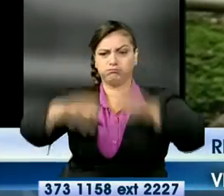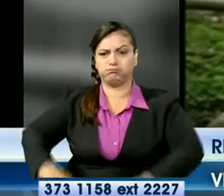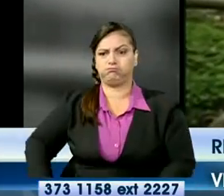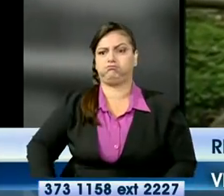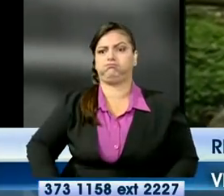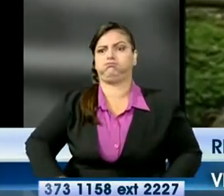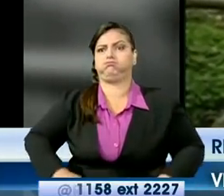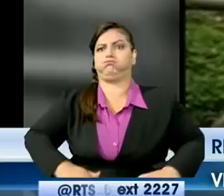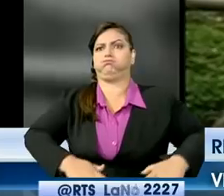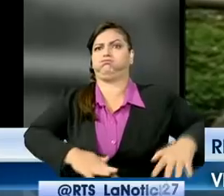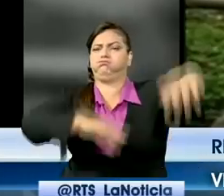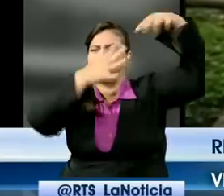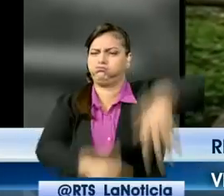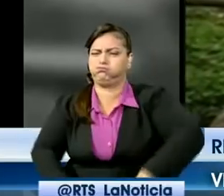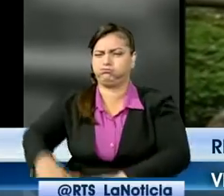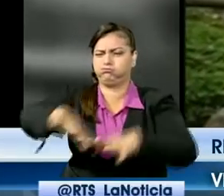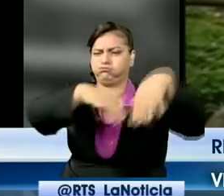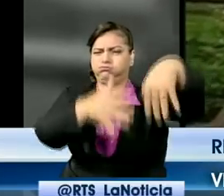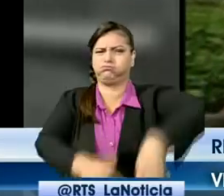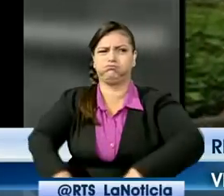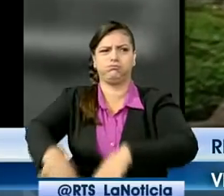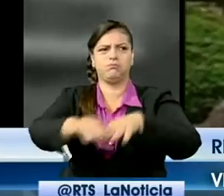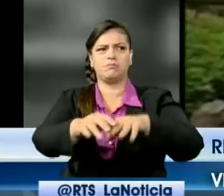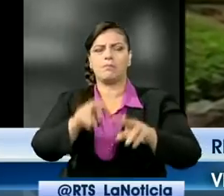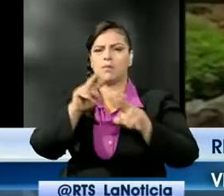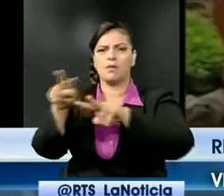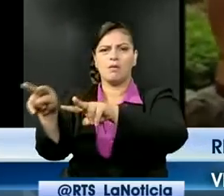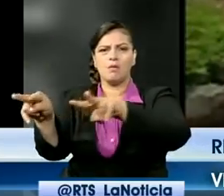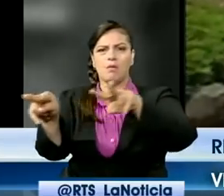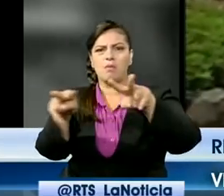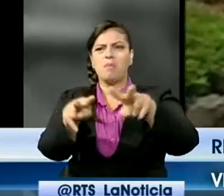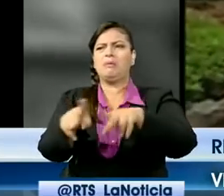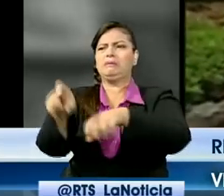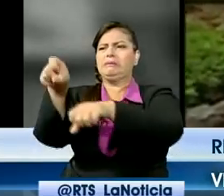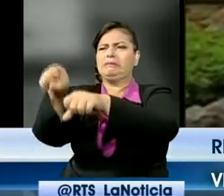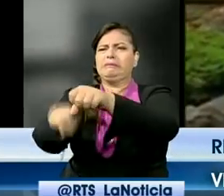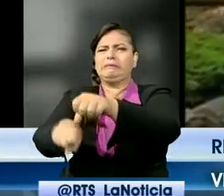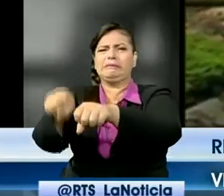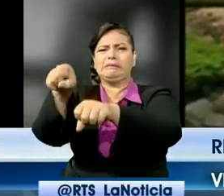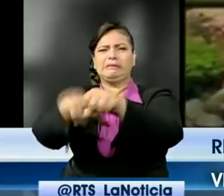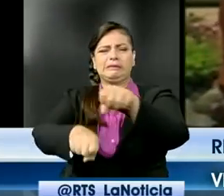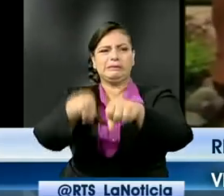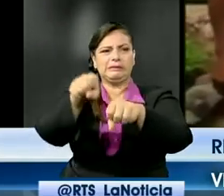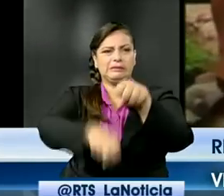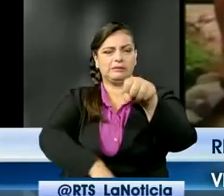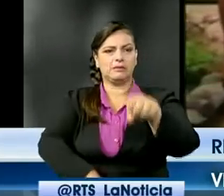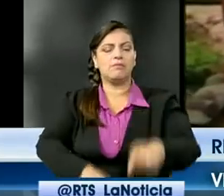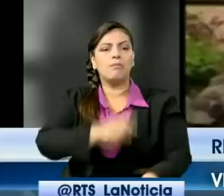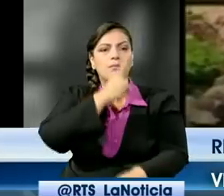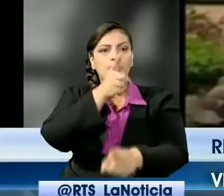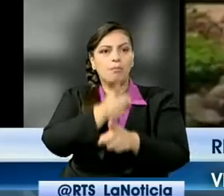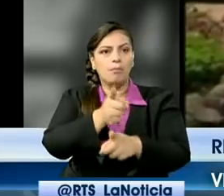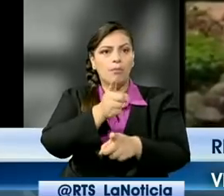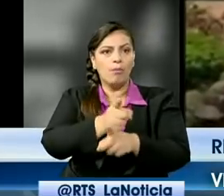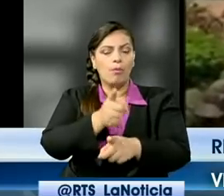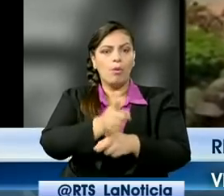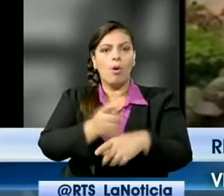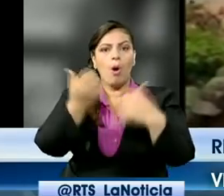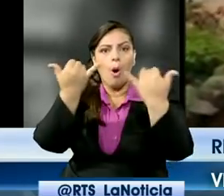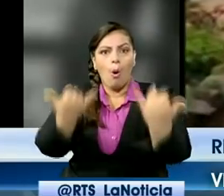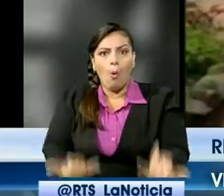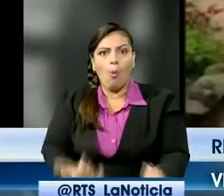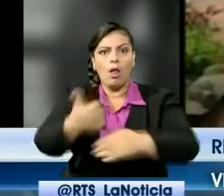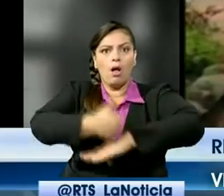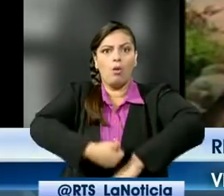destrozando parte de la construcción. Por lo cual, por este motivo, vamos a tener una reunión